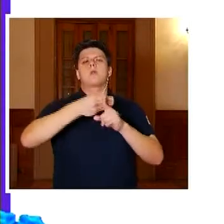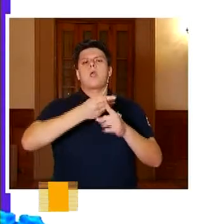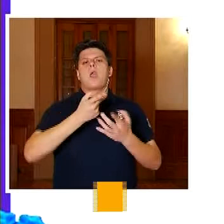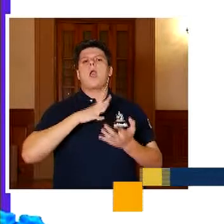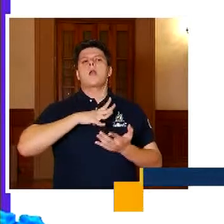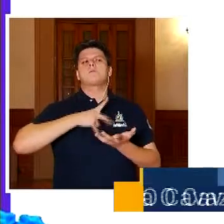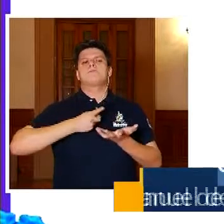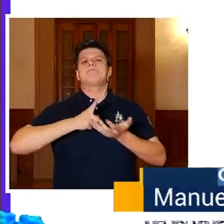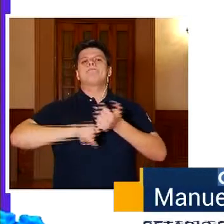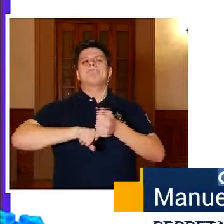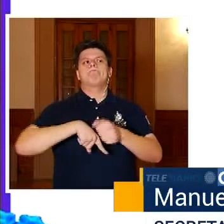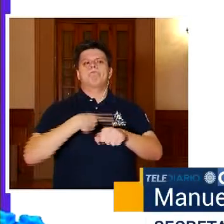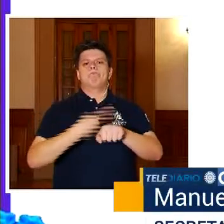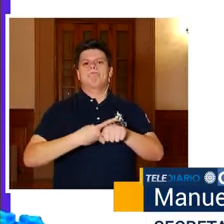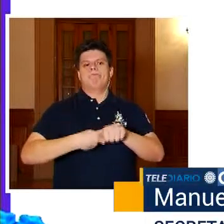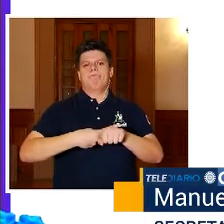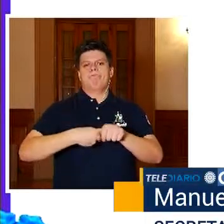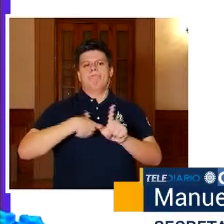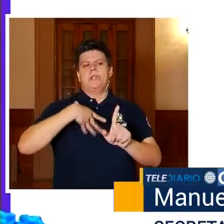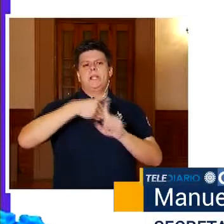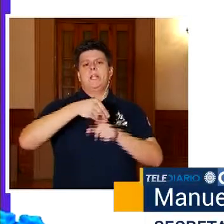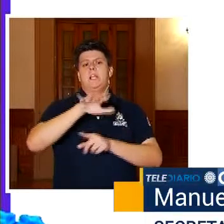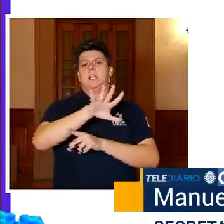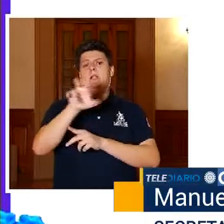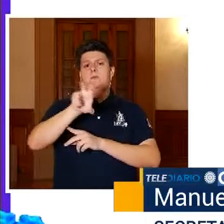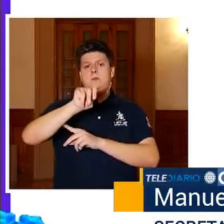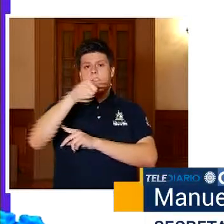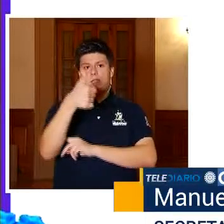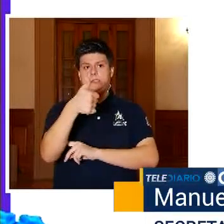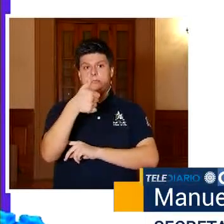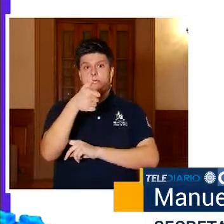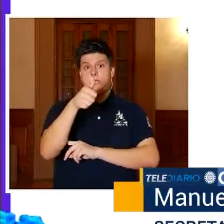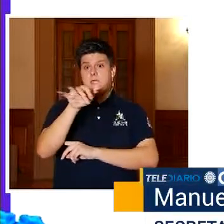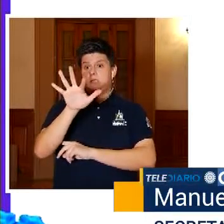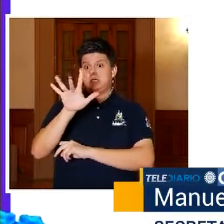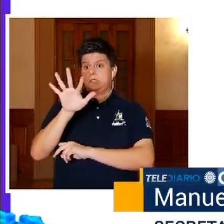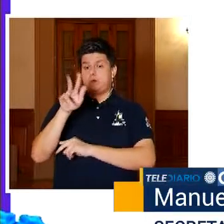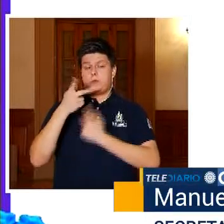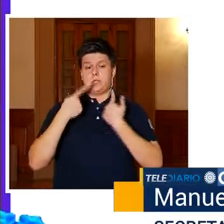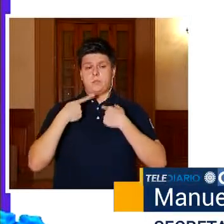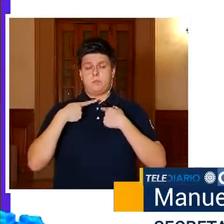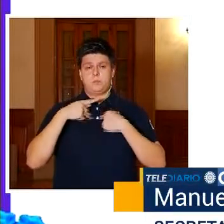con esta enfermedad, 536, 50 defunciones.